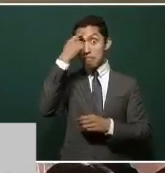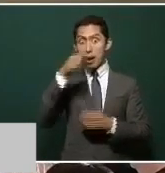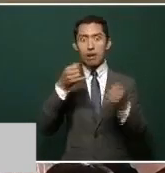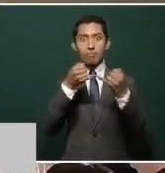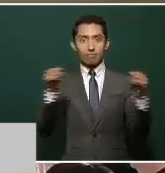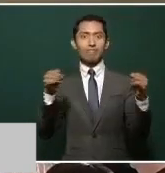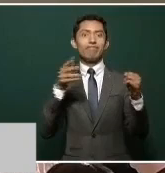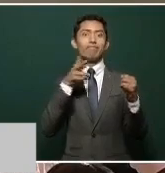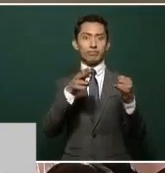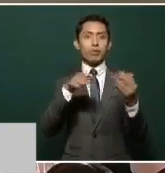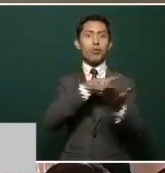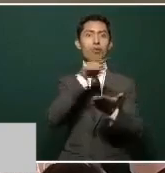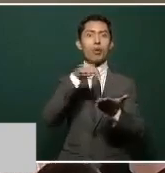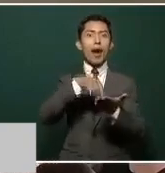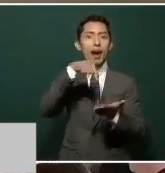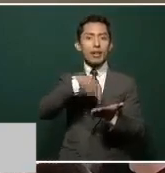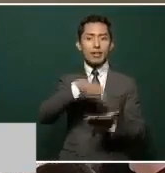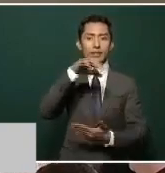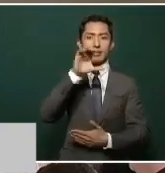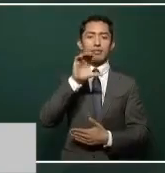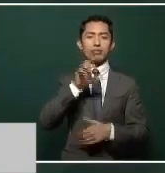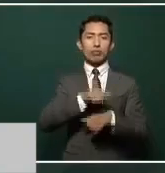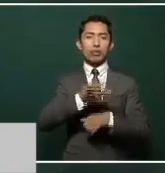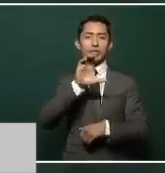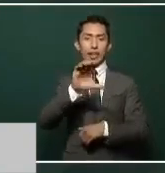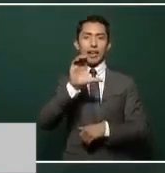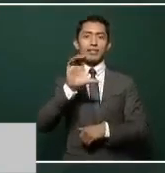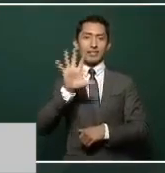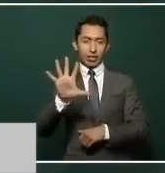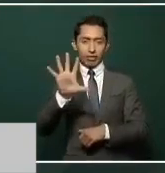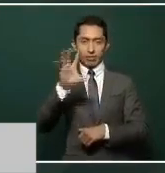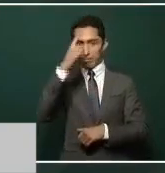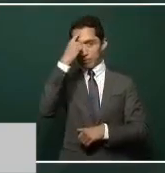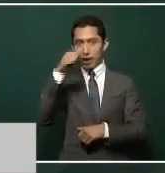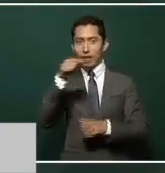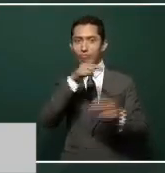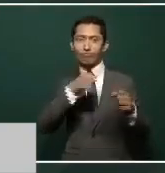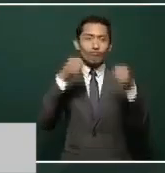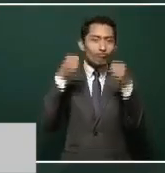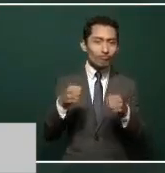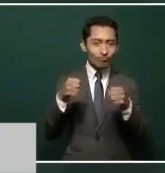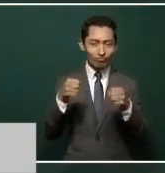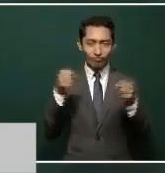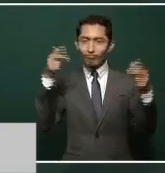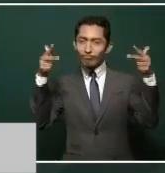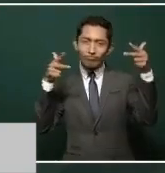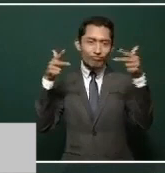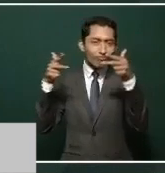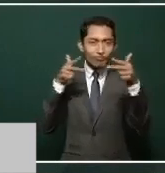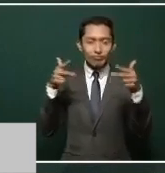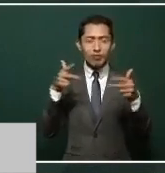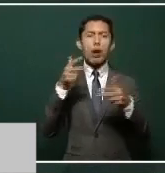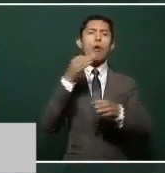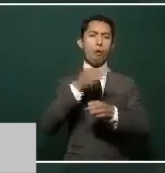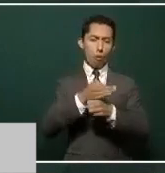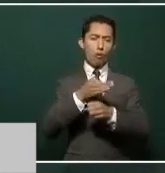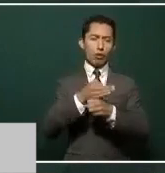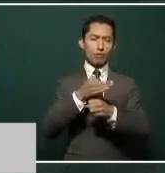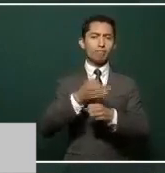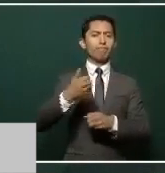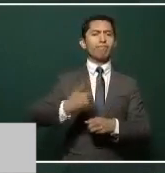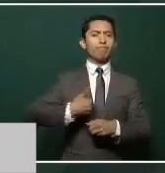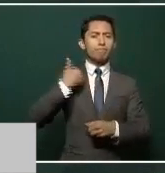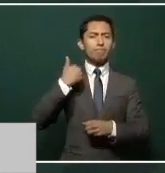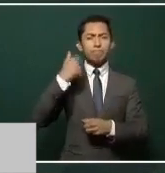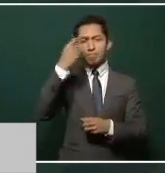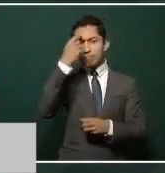tiene el sistema más sofisticado de América Latina para el procesamiento de datos. Se integrará en las bases de datos de registro de placas, registro